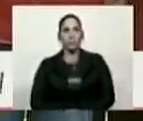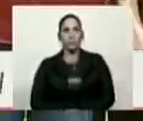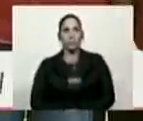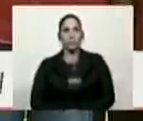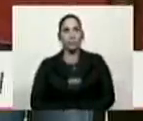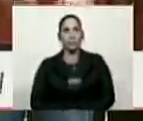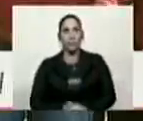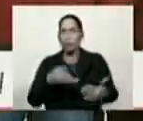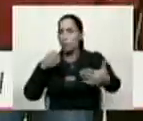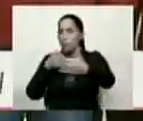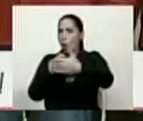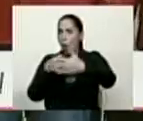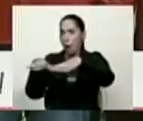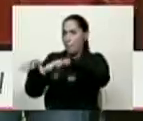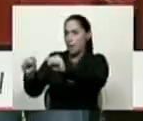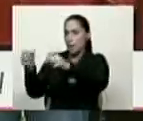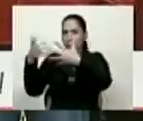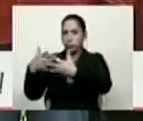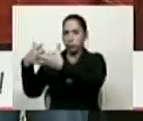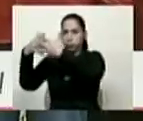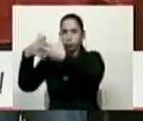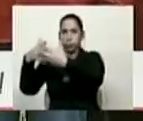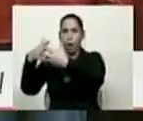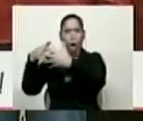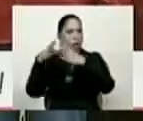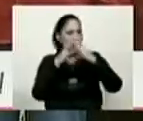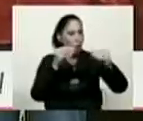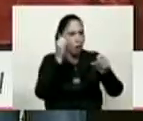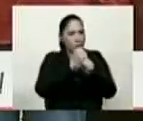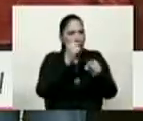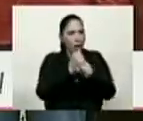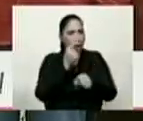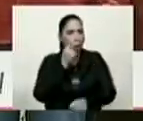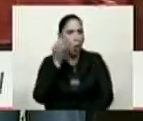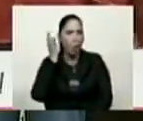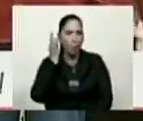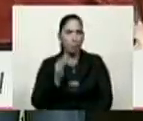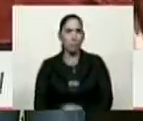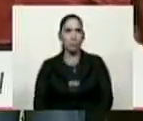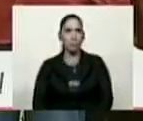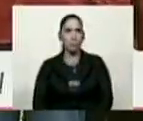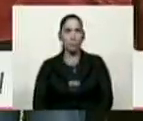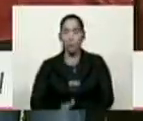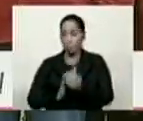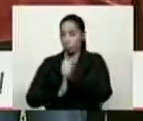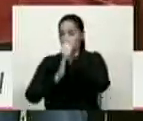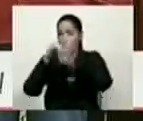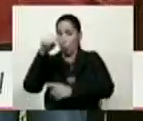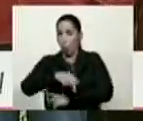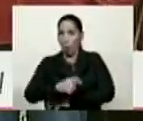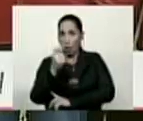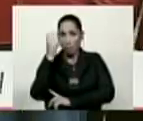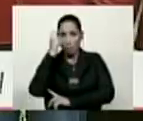contra el imperialismo norteamericano. Los trabajadores y las trabajadoras son héroes hoy día.